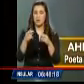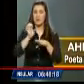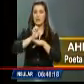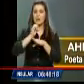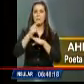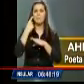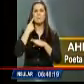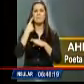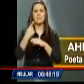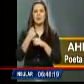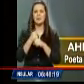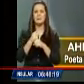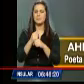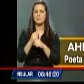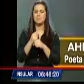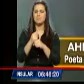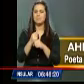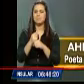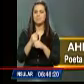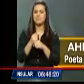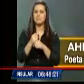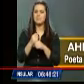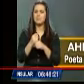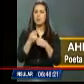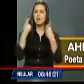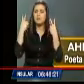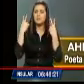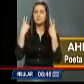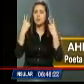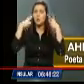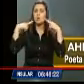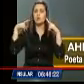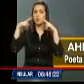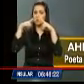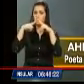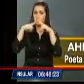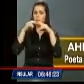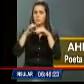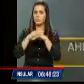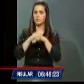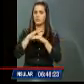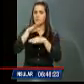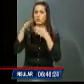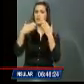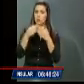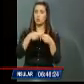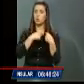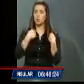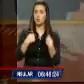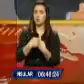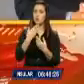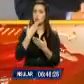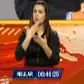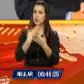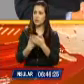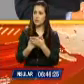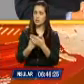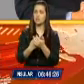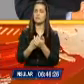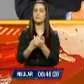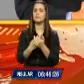para consultar. Es un reconocimiento de todo corazón, de parte de